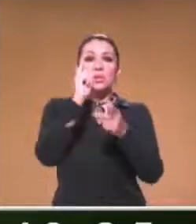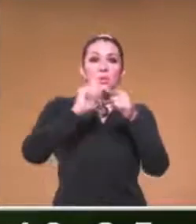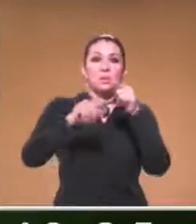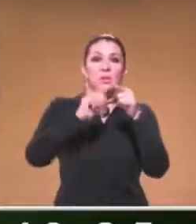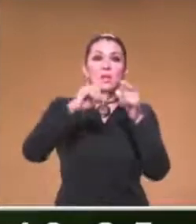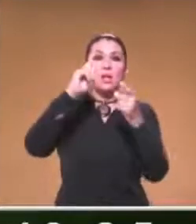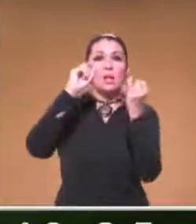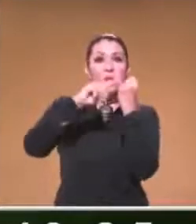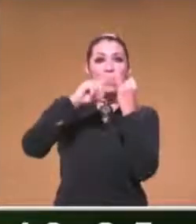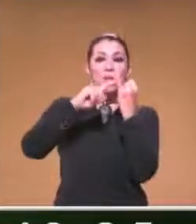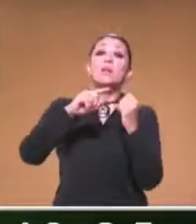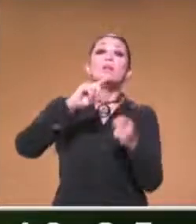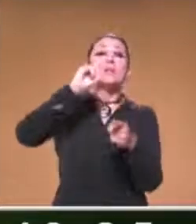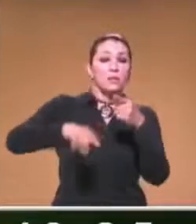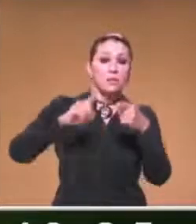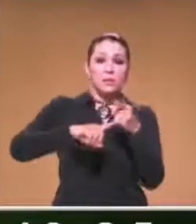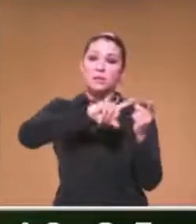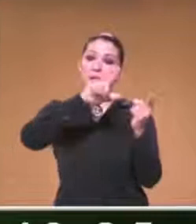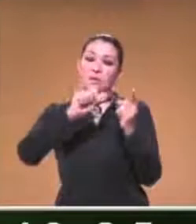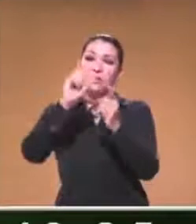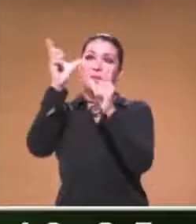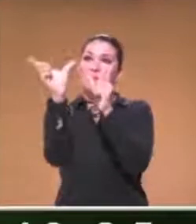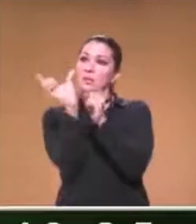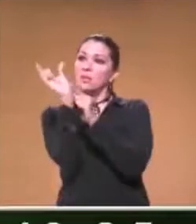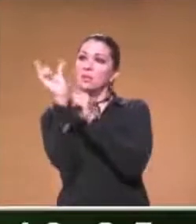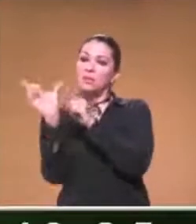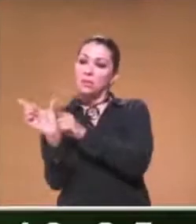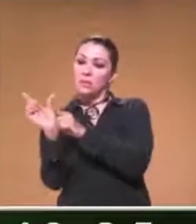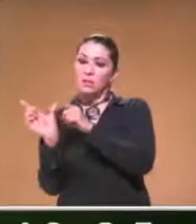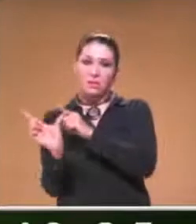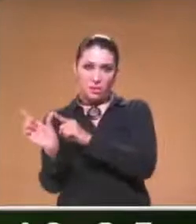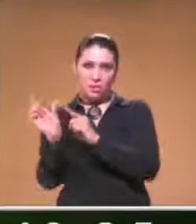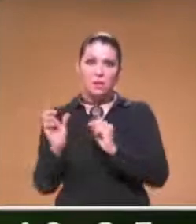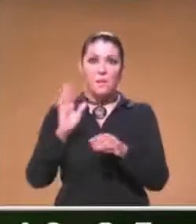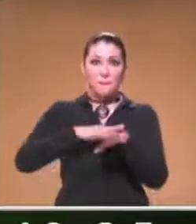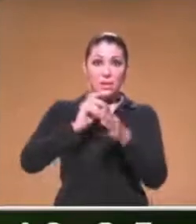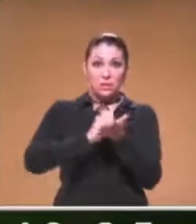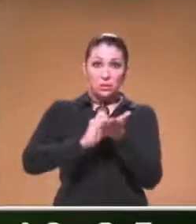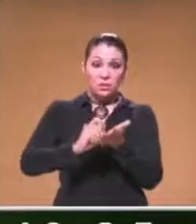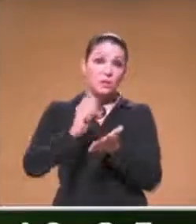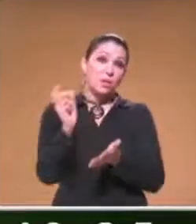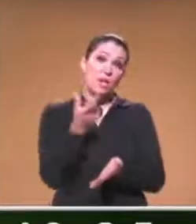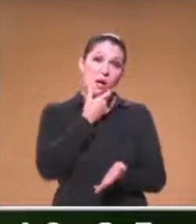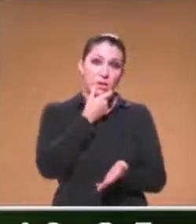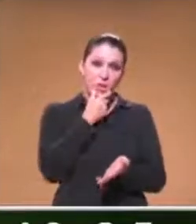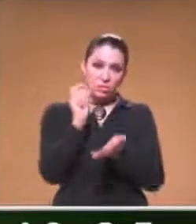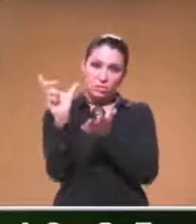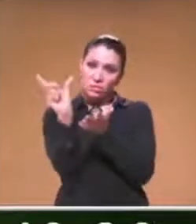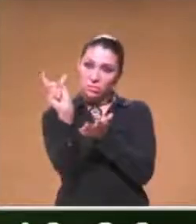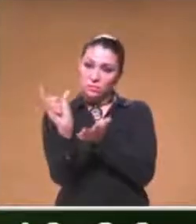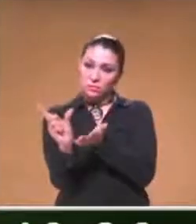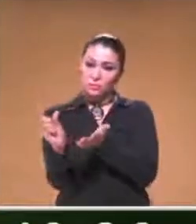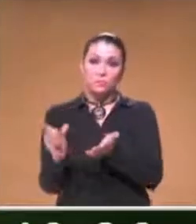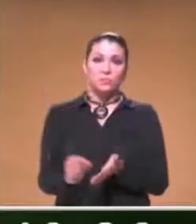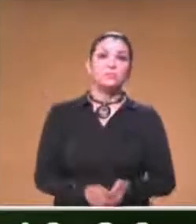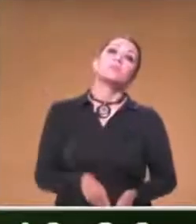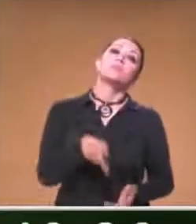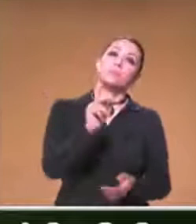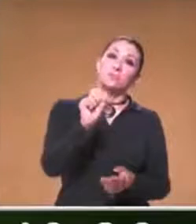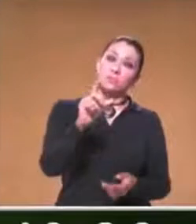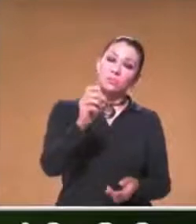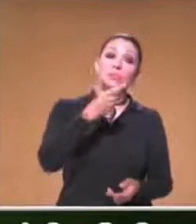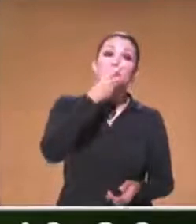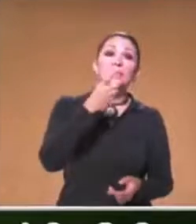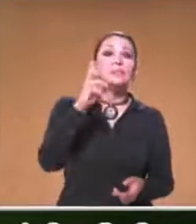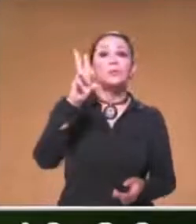la i y después del apóstrofe tendríamos la letra S. His, she's o its. La forma negativa,